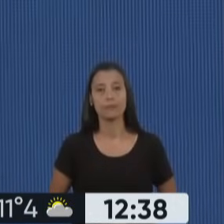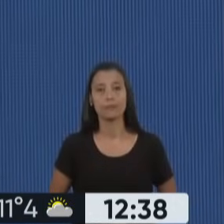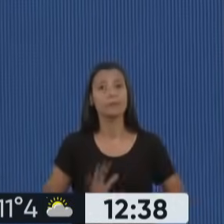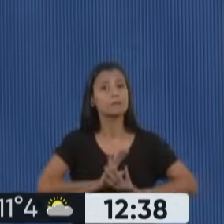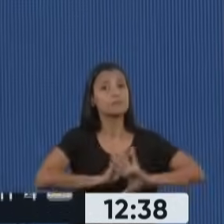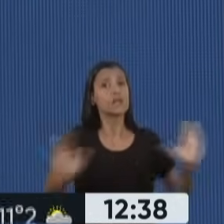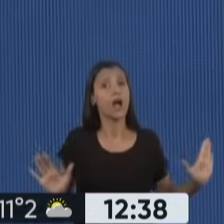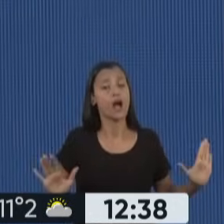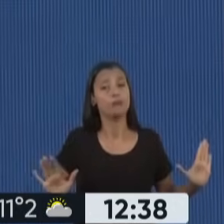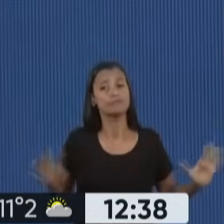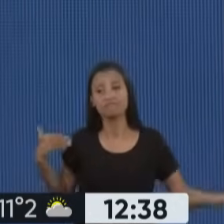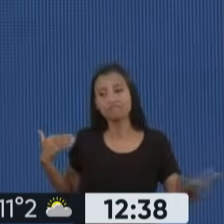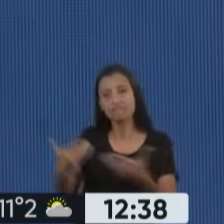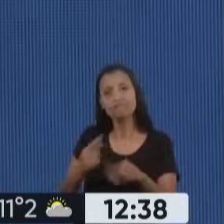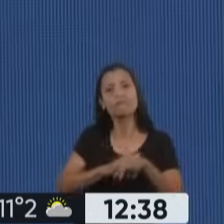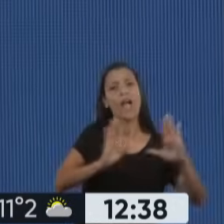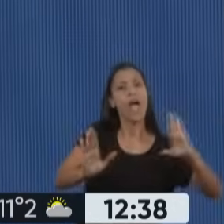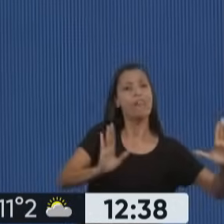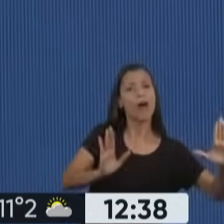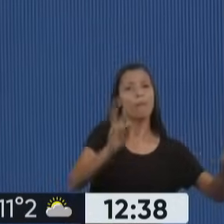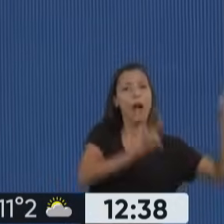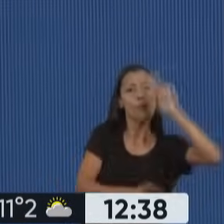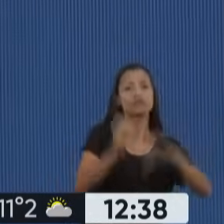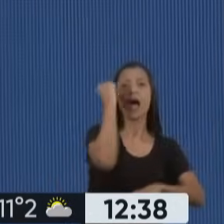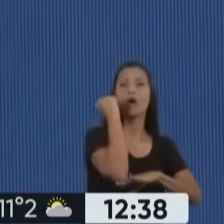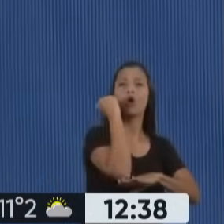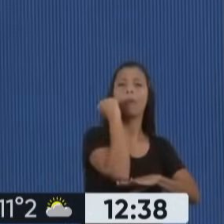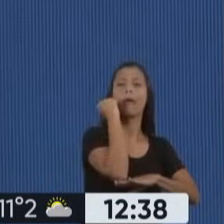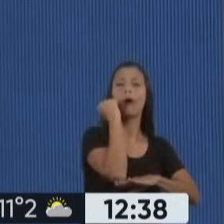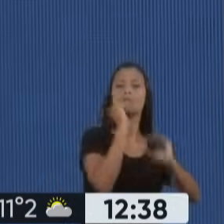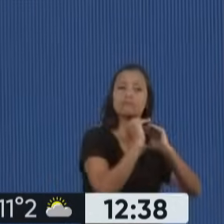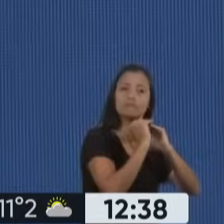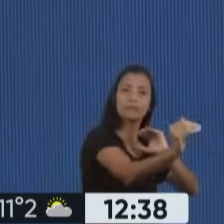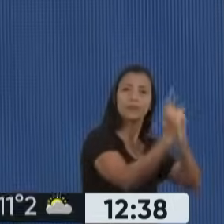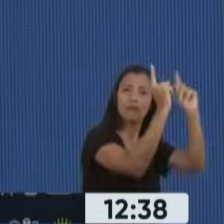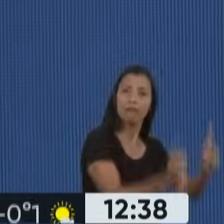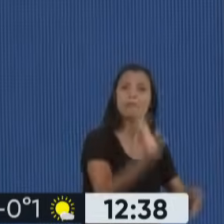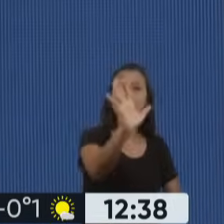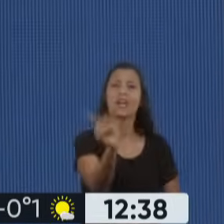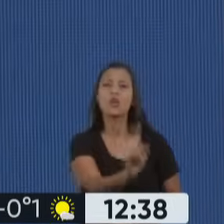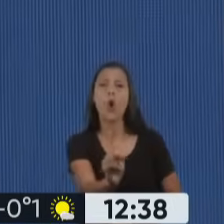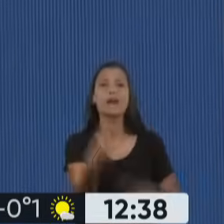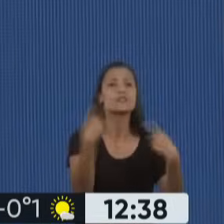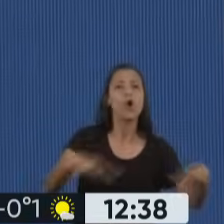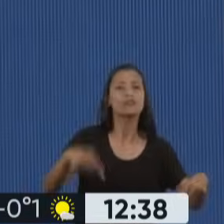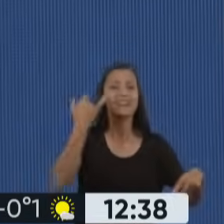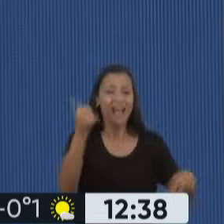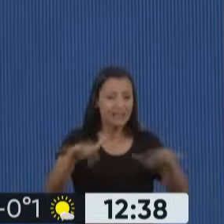concluido la etapa de la estabilización. No quiere decir que las cosas están